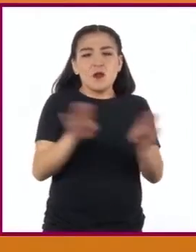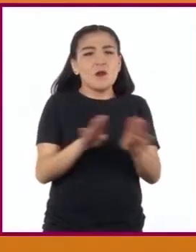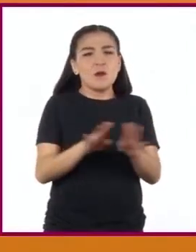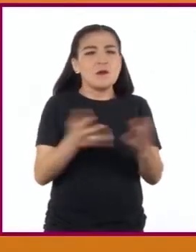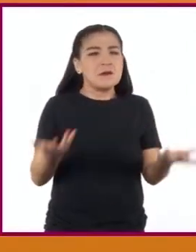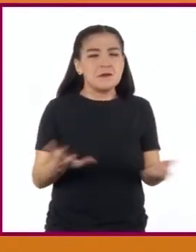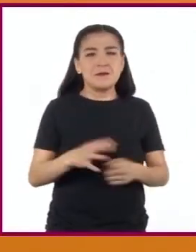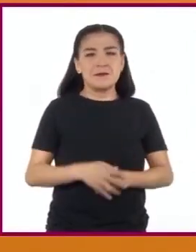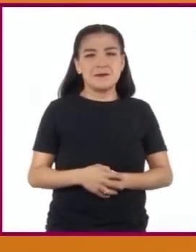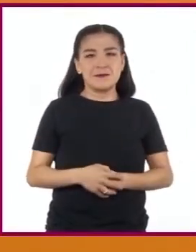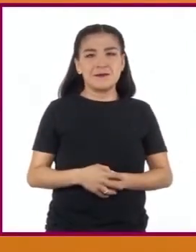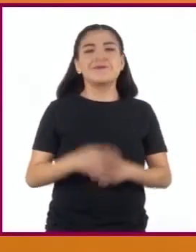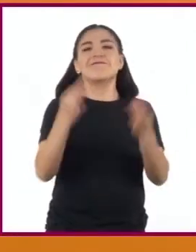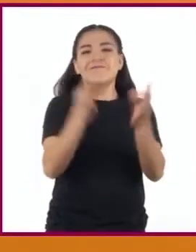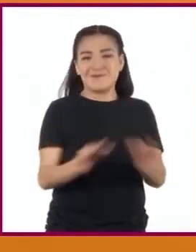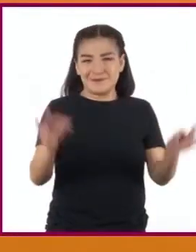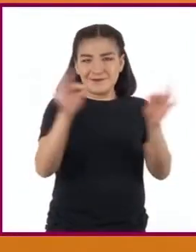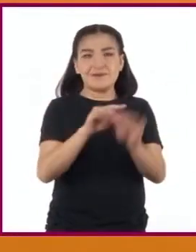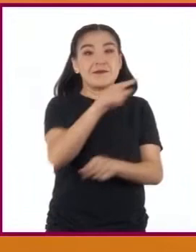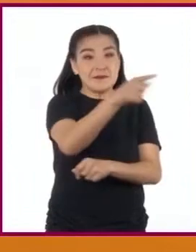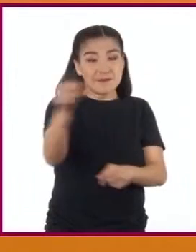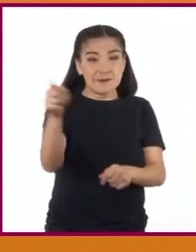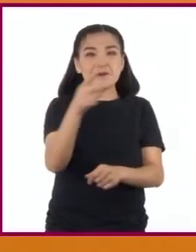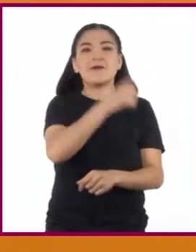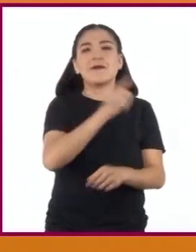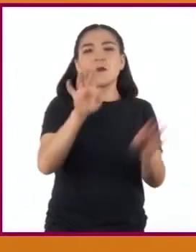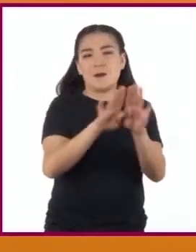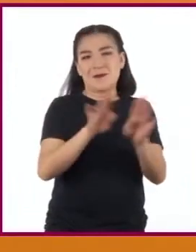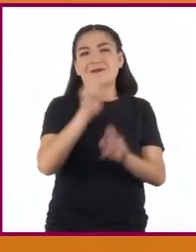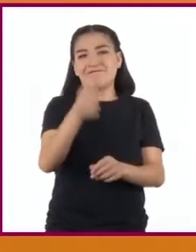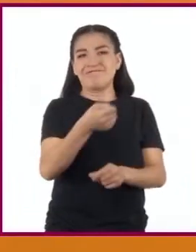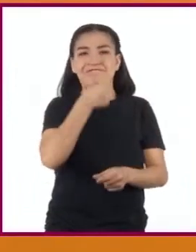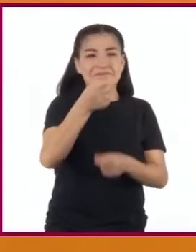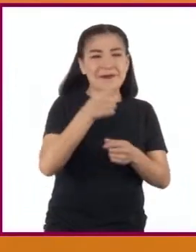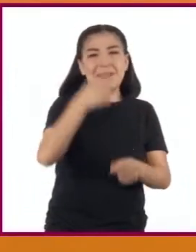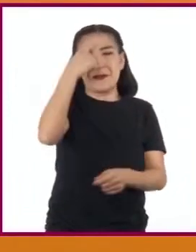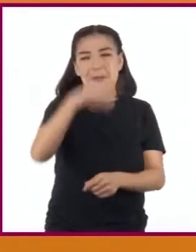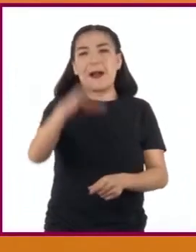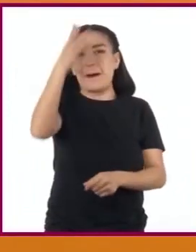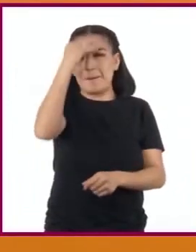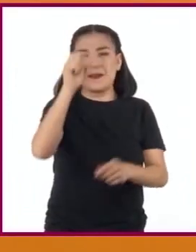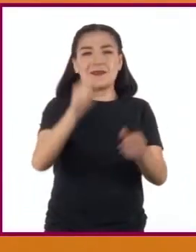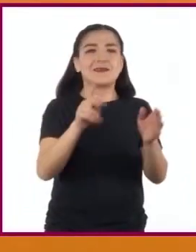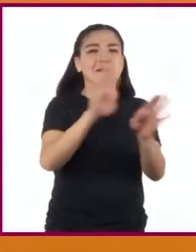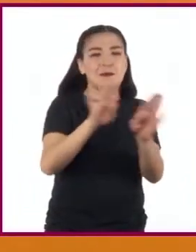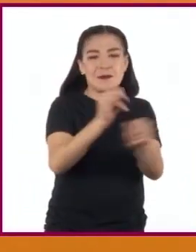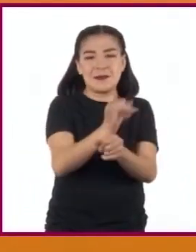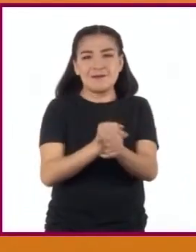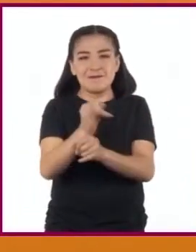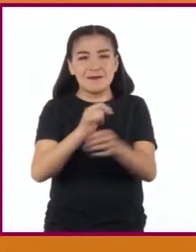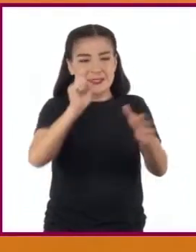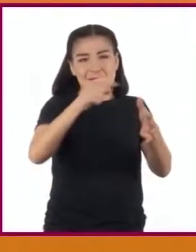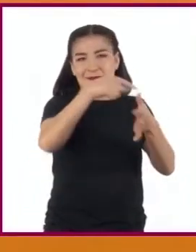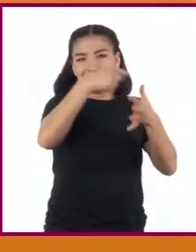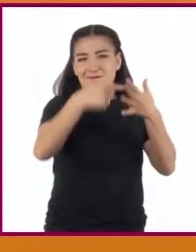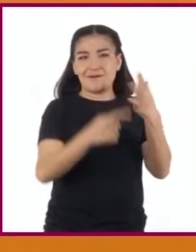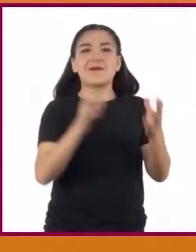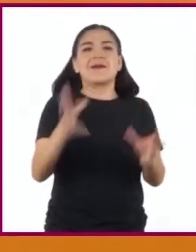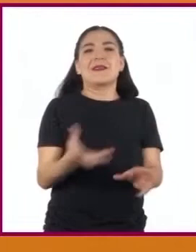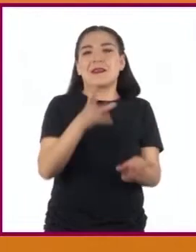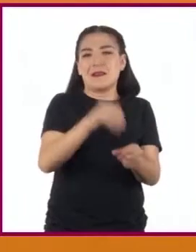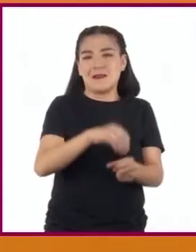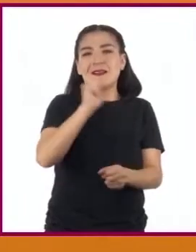sucedió? Es importante que ustedes, como periodistas, aprendan a identificar los elementos que integran la